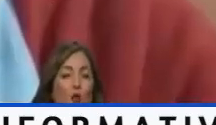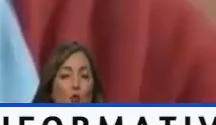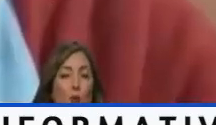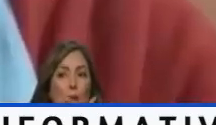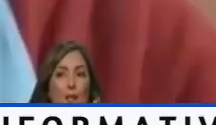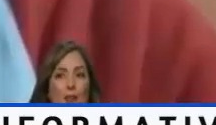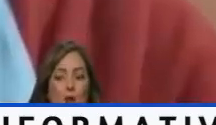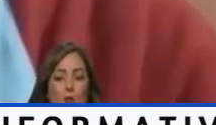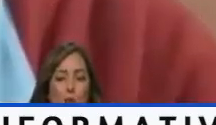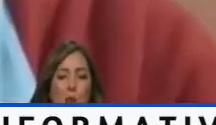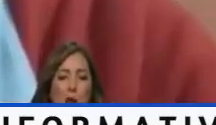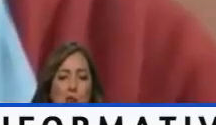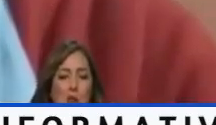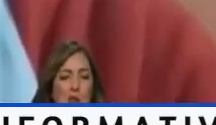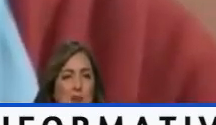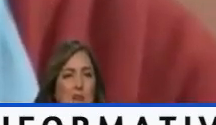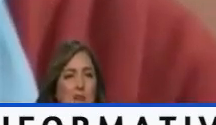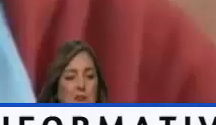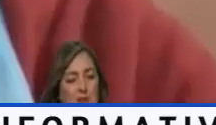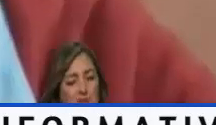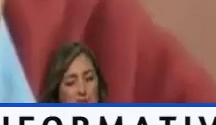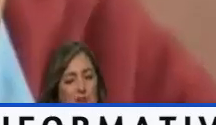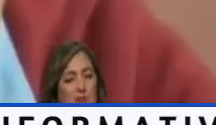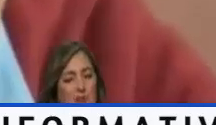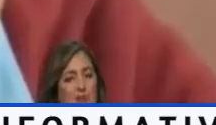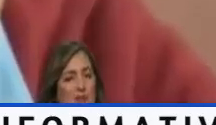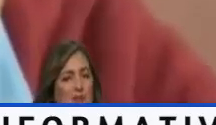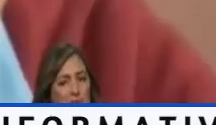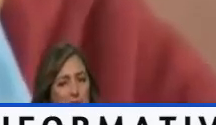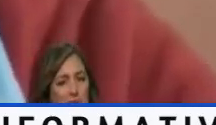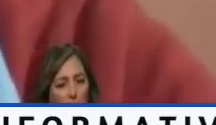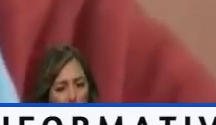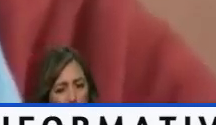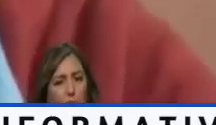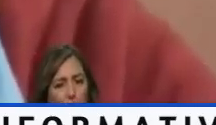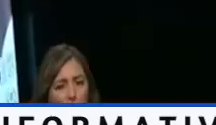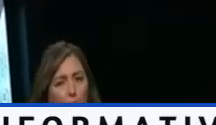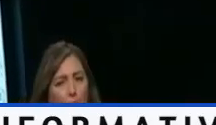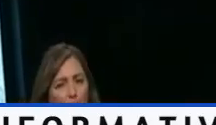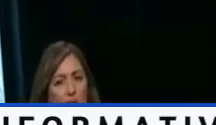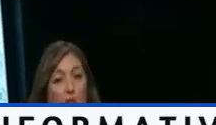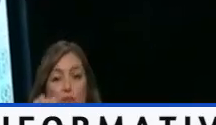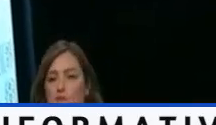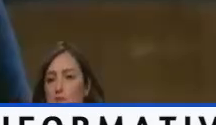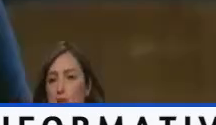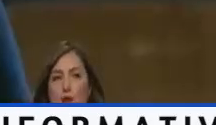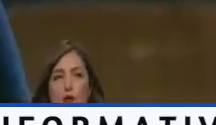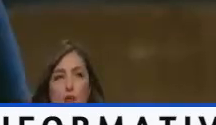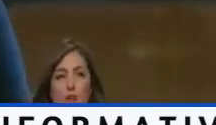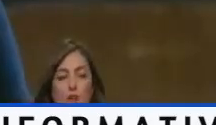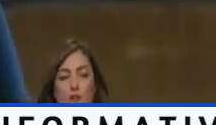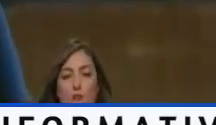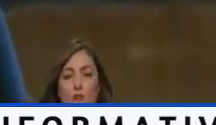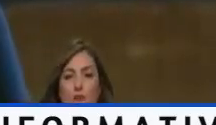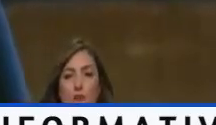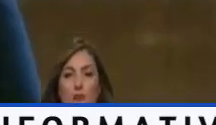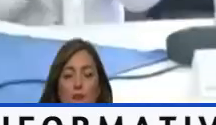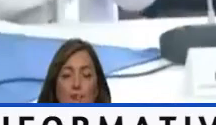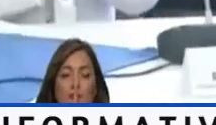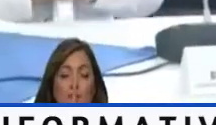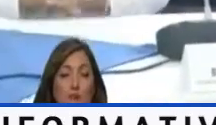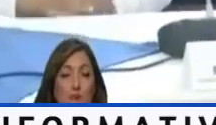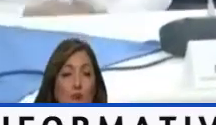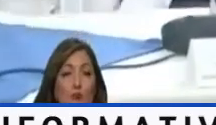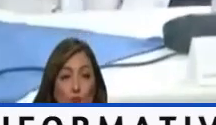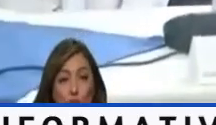hay que es optimizar recursos. Lo malo está en gastar excesivamente el dinero. La presidenta de la Asamblea no se ha pronunciado,